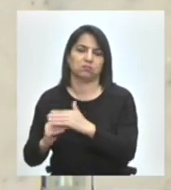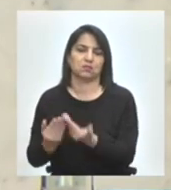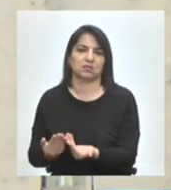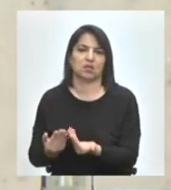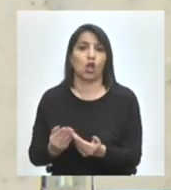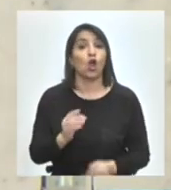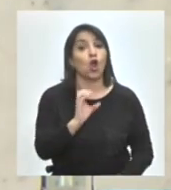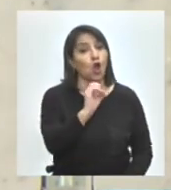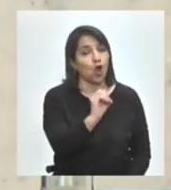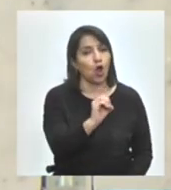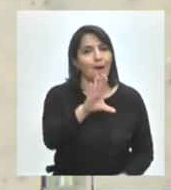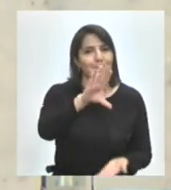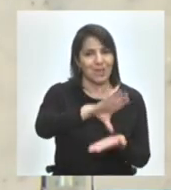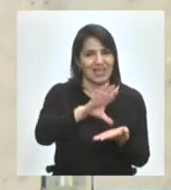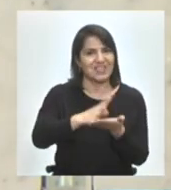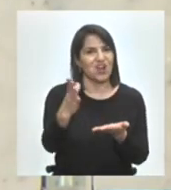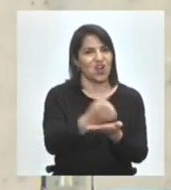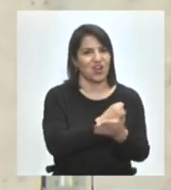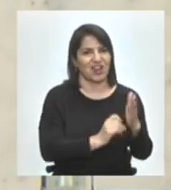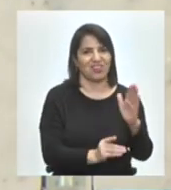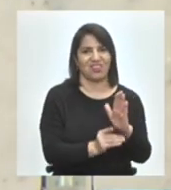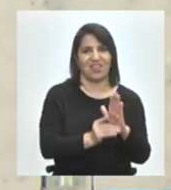que definitivamente lo alcance.